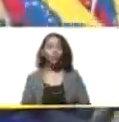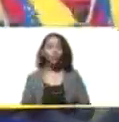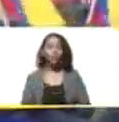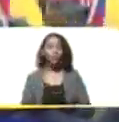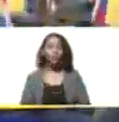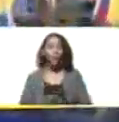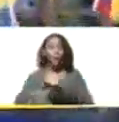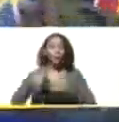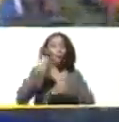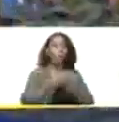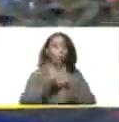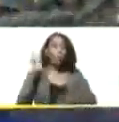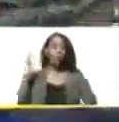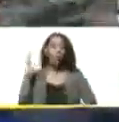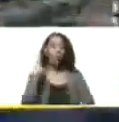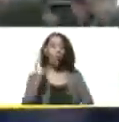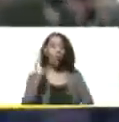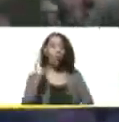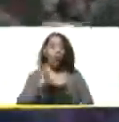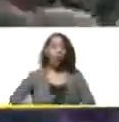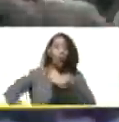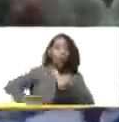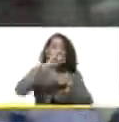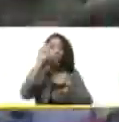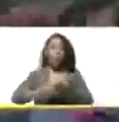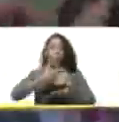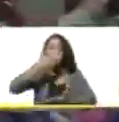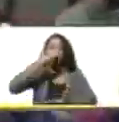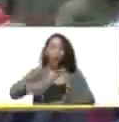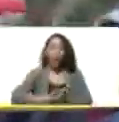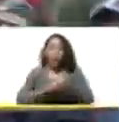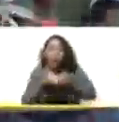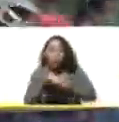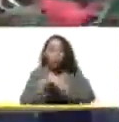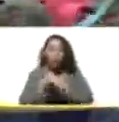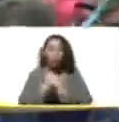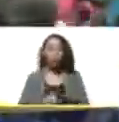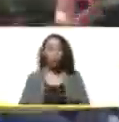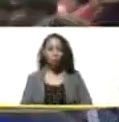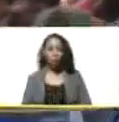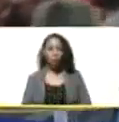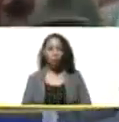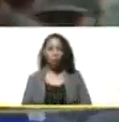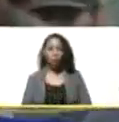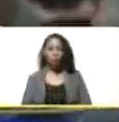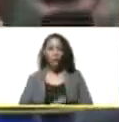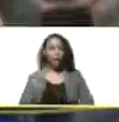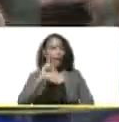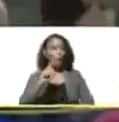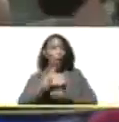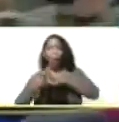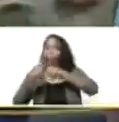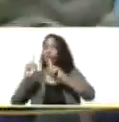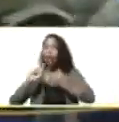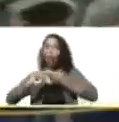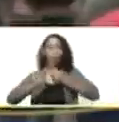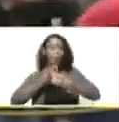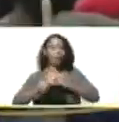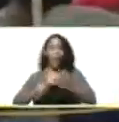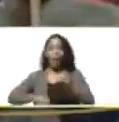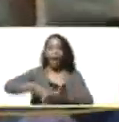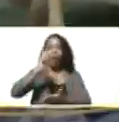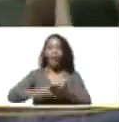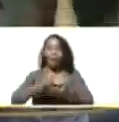1989. Y luego vino la firma de la carta de intención, que no era otra cosa que la firma